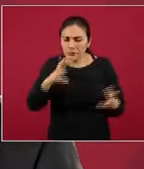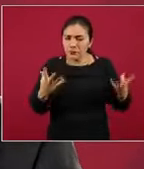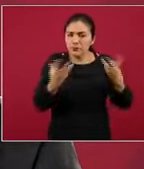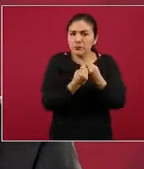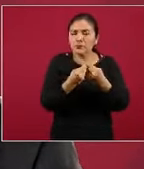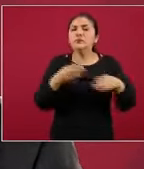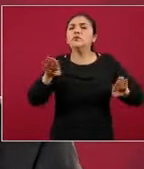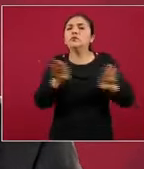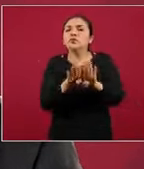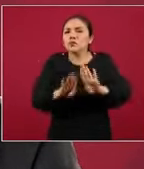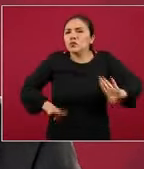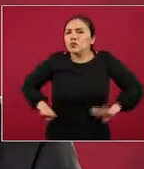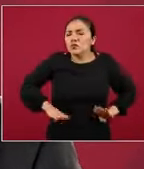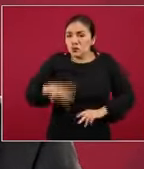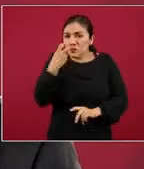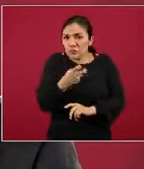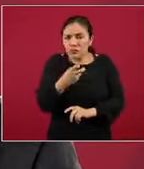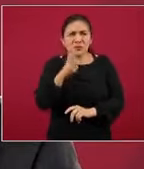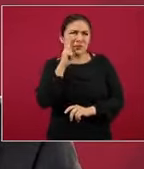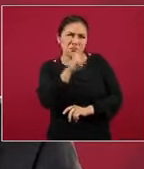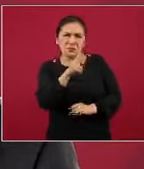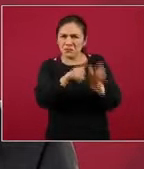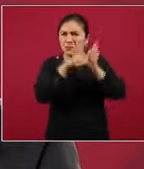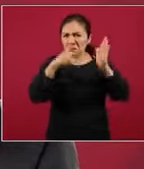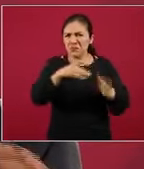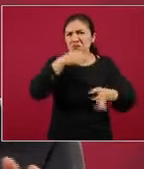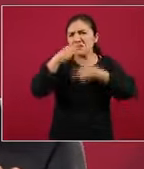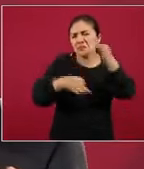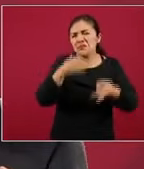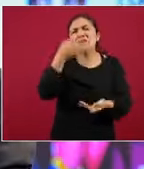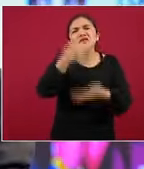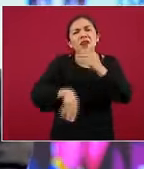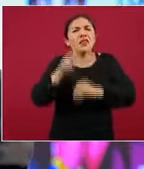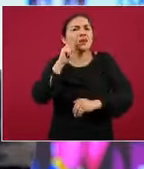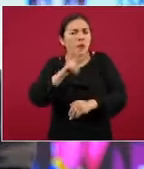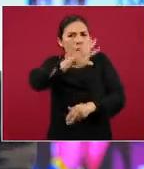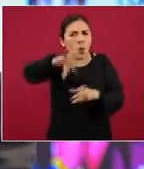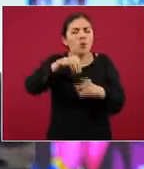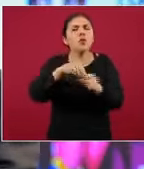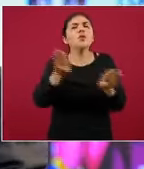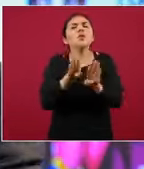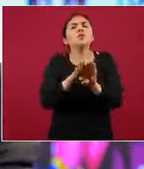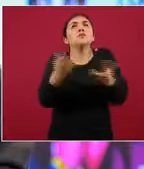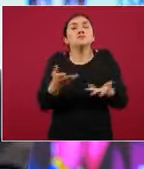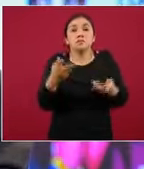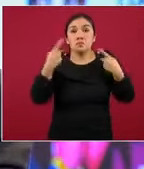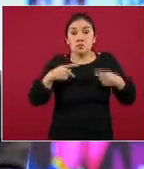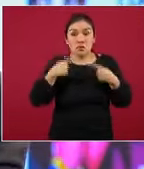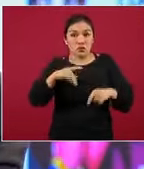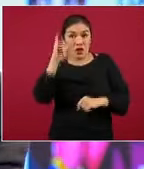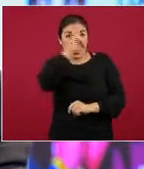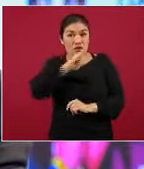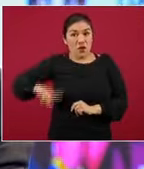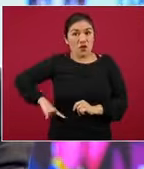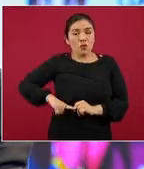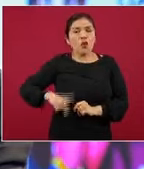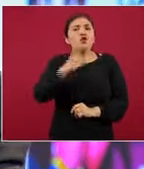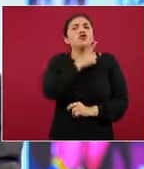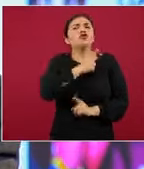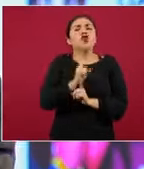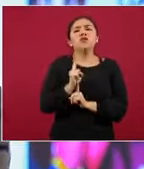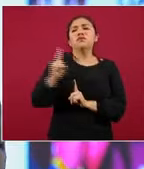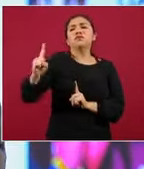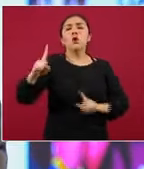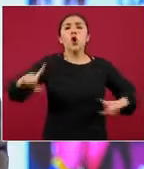Entonces, entre las múltiples imprecisiones de esa nota, incluye una visión de que la jefa de gobierno va por su cuenta